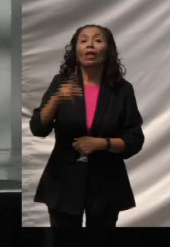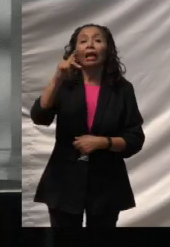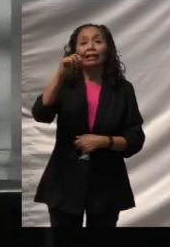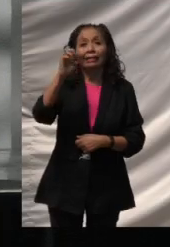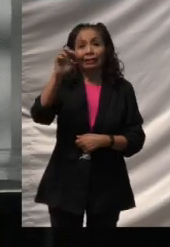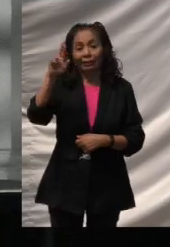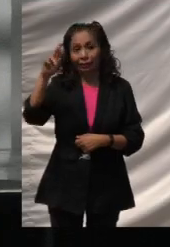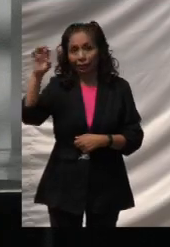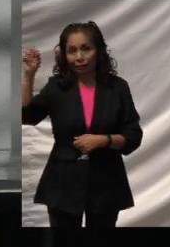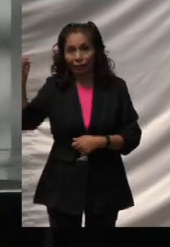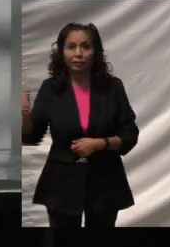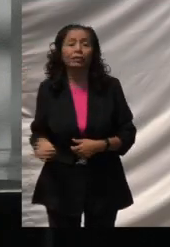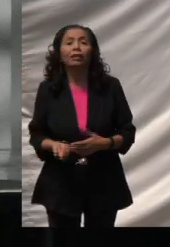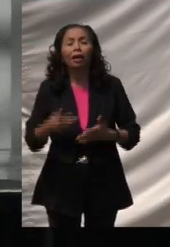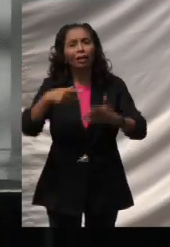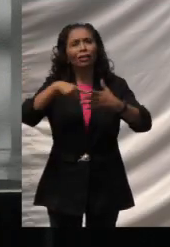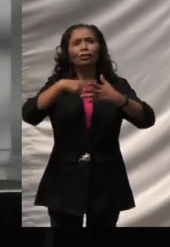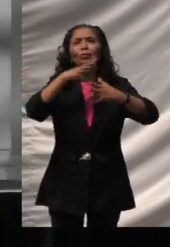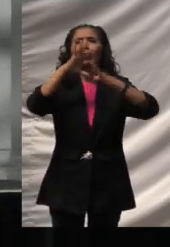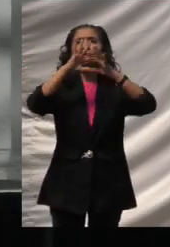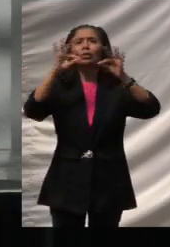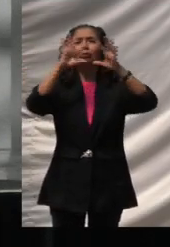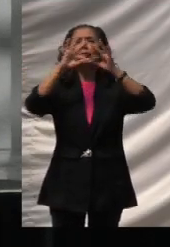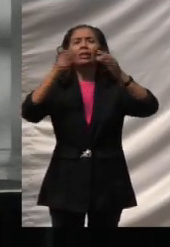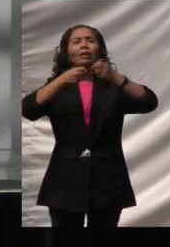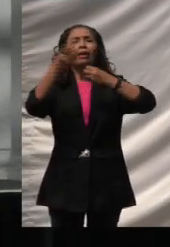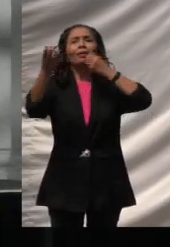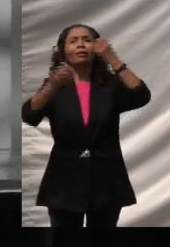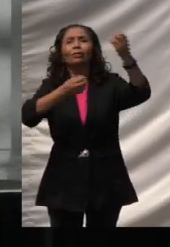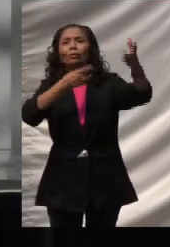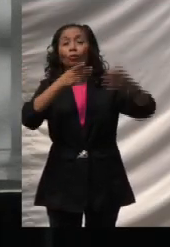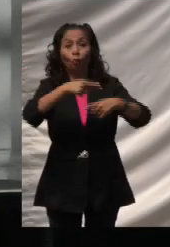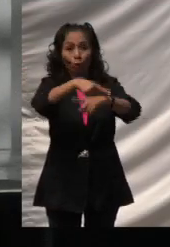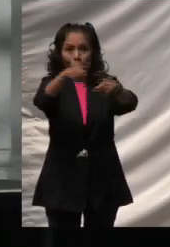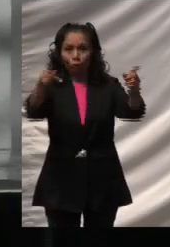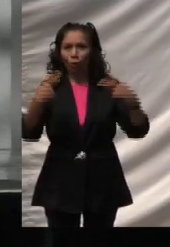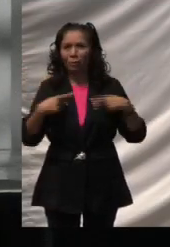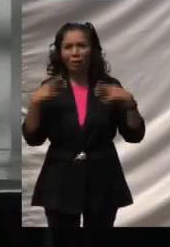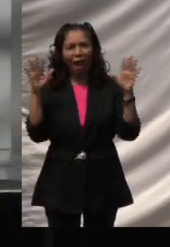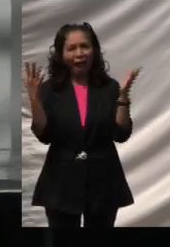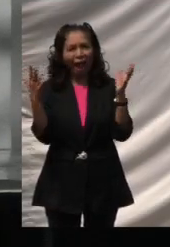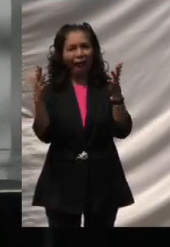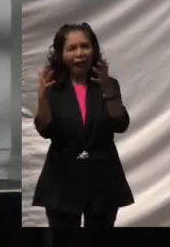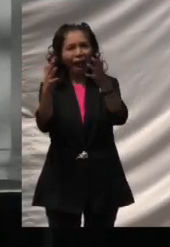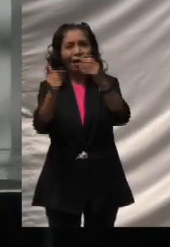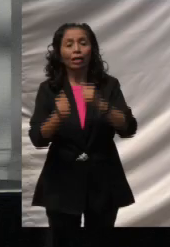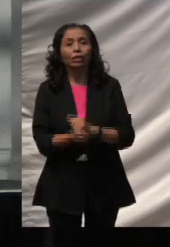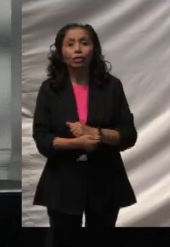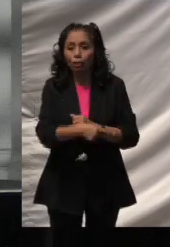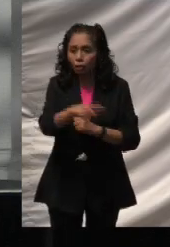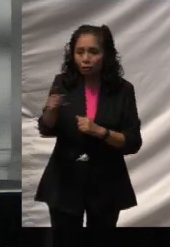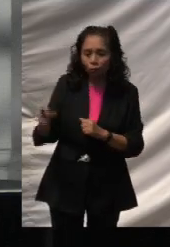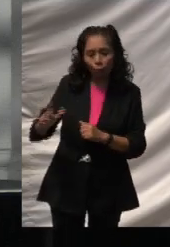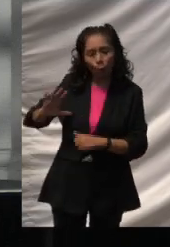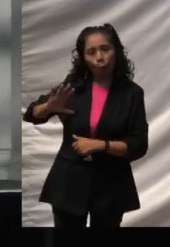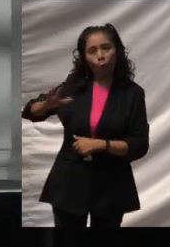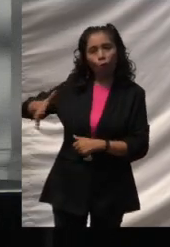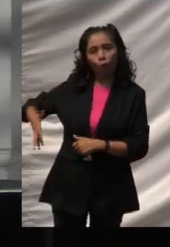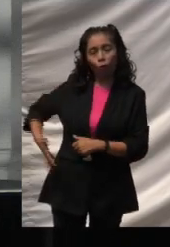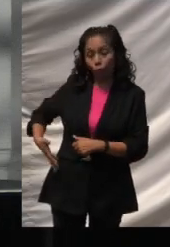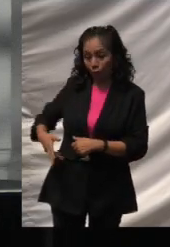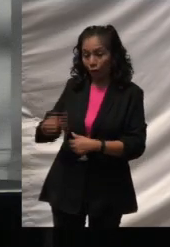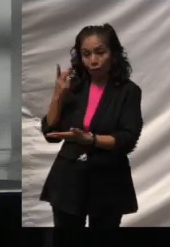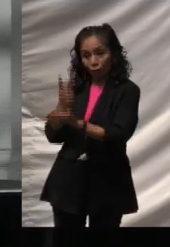Teresita dio un discurso en el cual toda la gente aplaudió. Se sintió tan orgullosa que recibió una mención honorífica. Eso